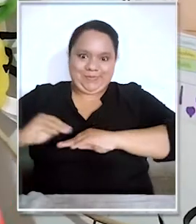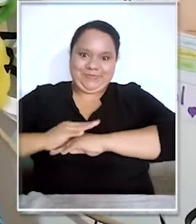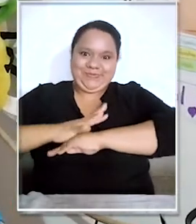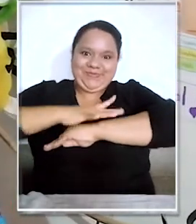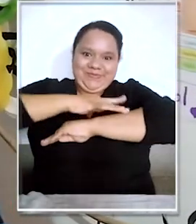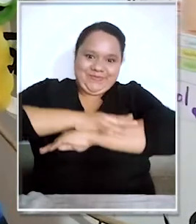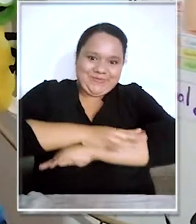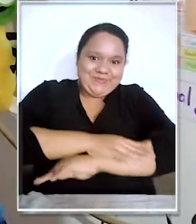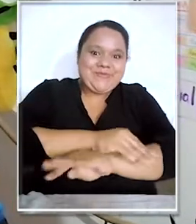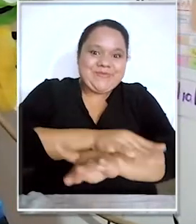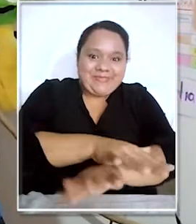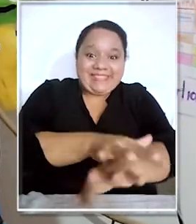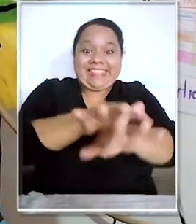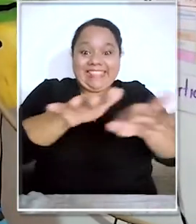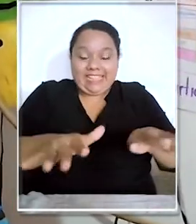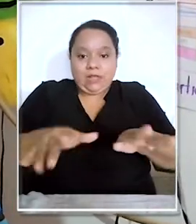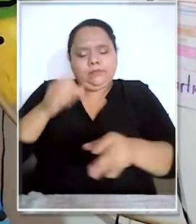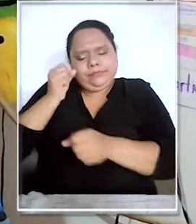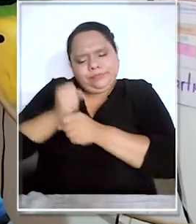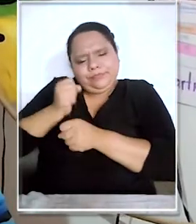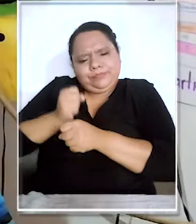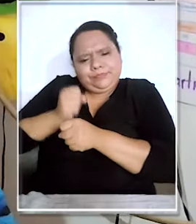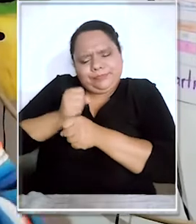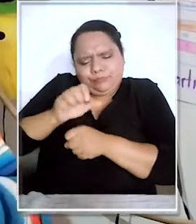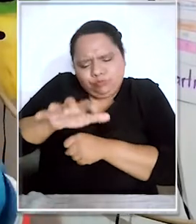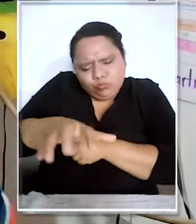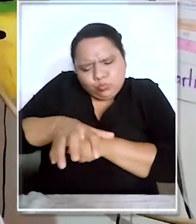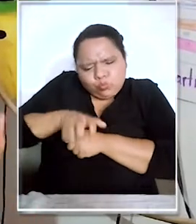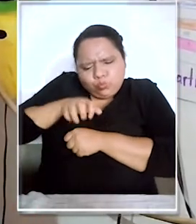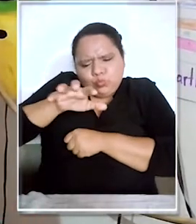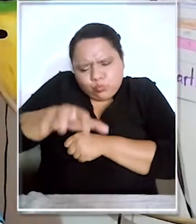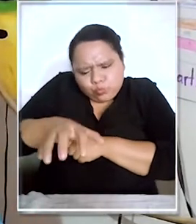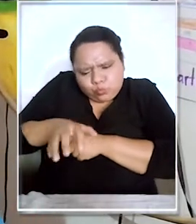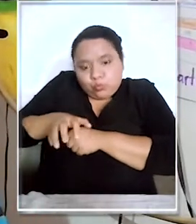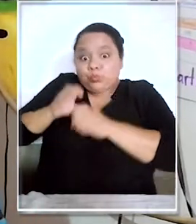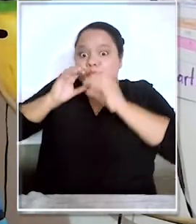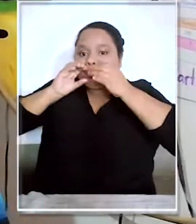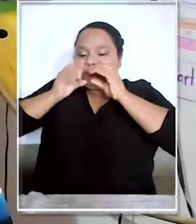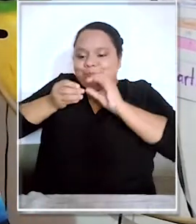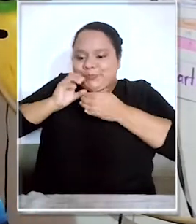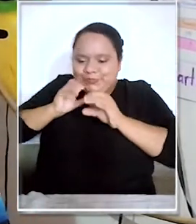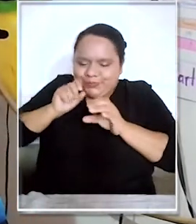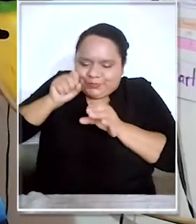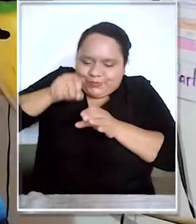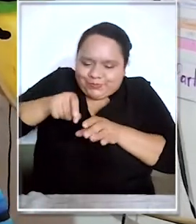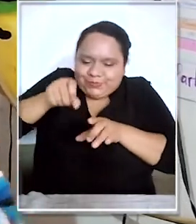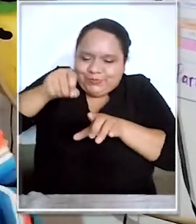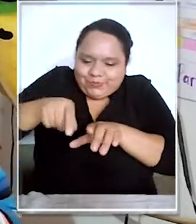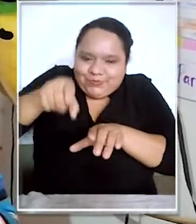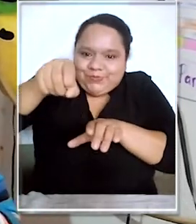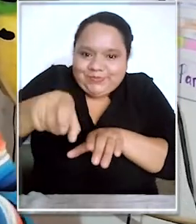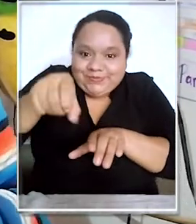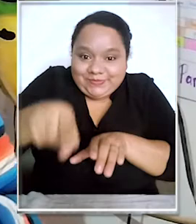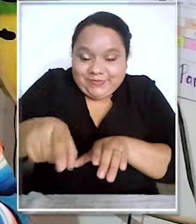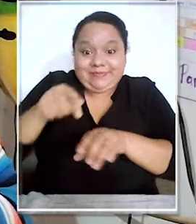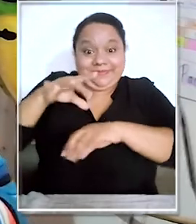valles. Ellos se dedican a las plantaciones de milpa y a la alfarería. Hacen trabajos muy bonitos. Pero